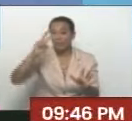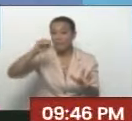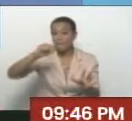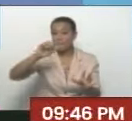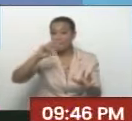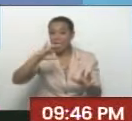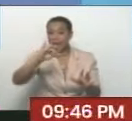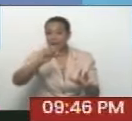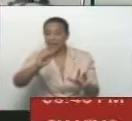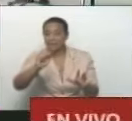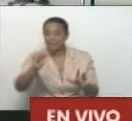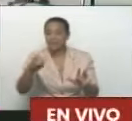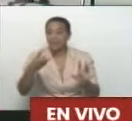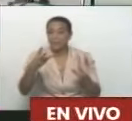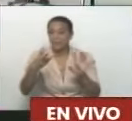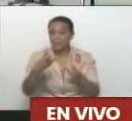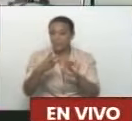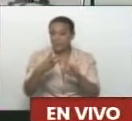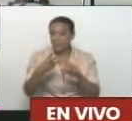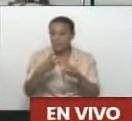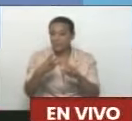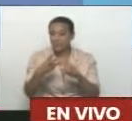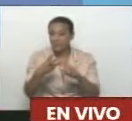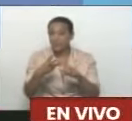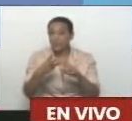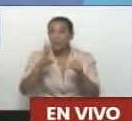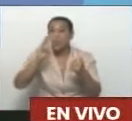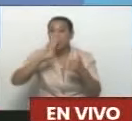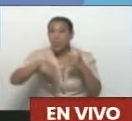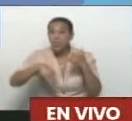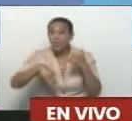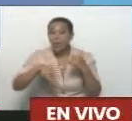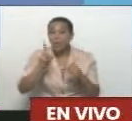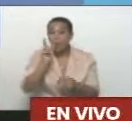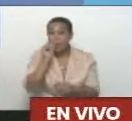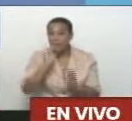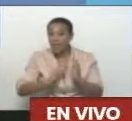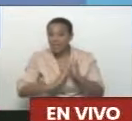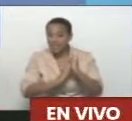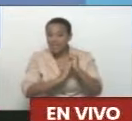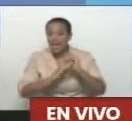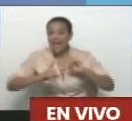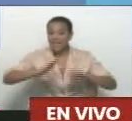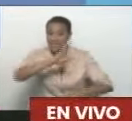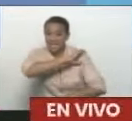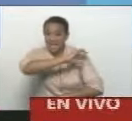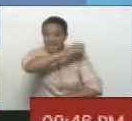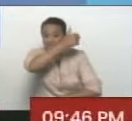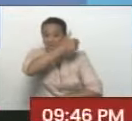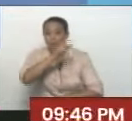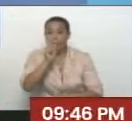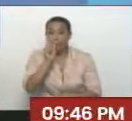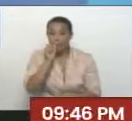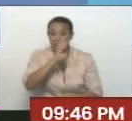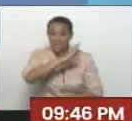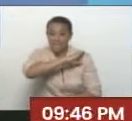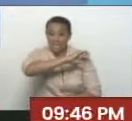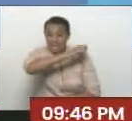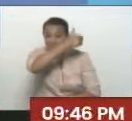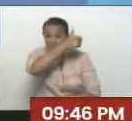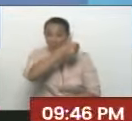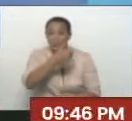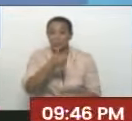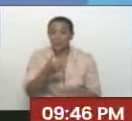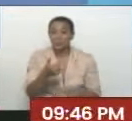María Andrea Mora y su director, el director, este